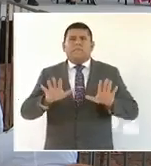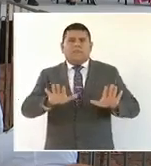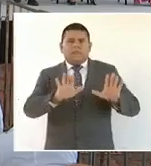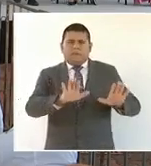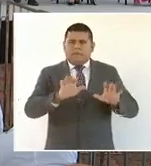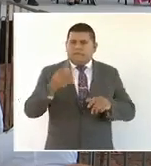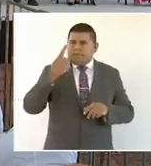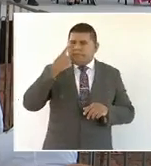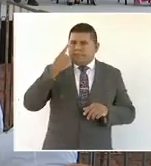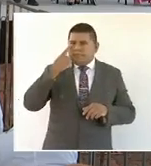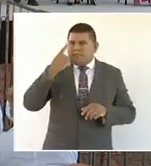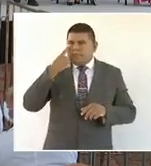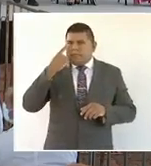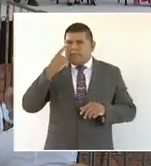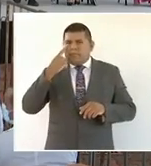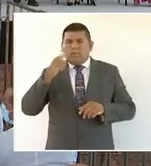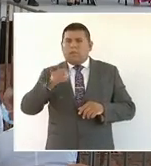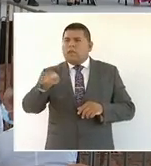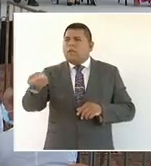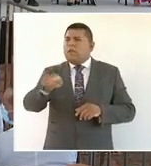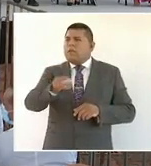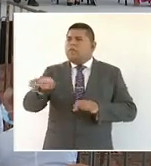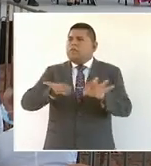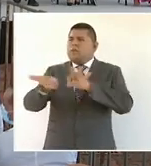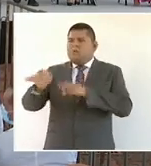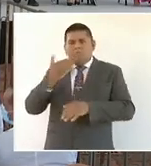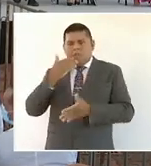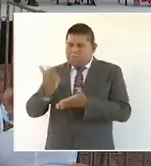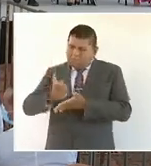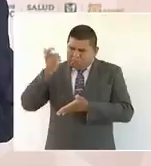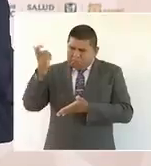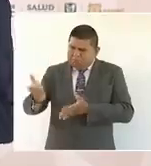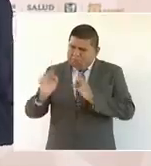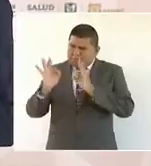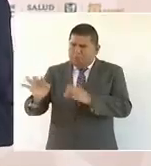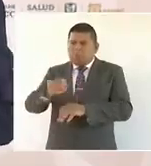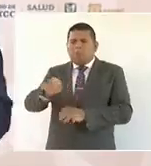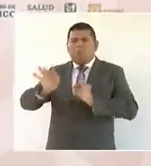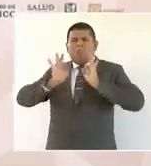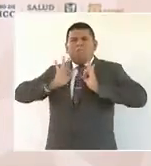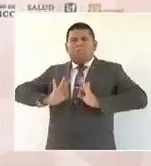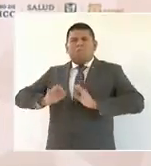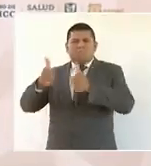están trabajando, tienen su derecho a salvo.